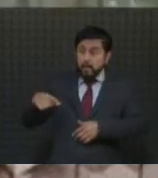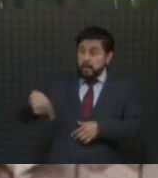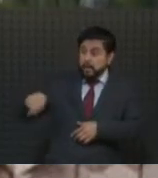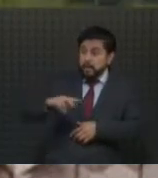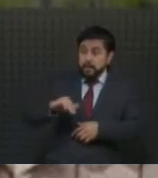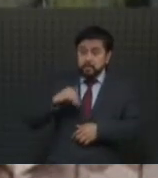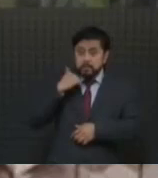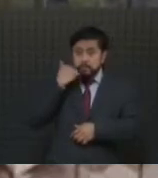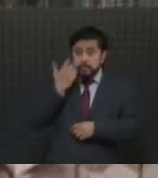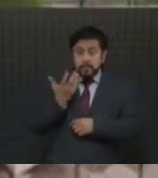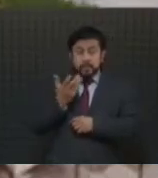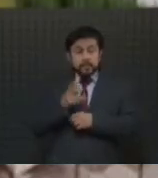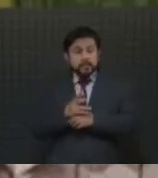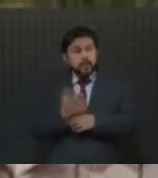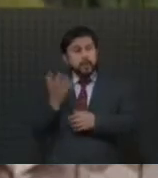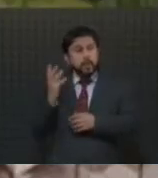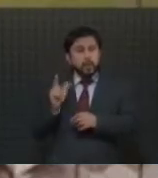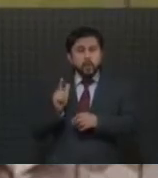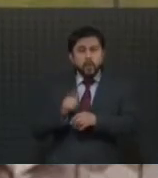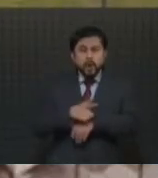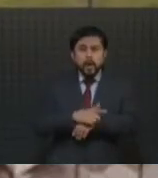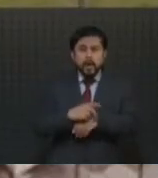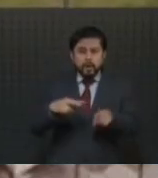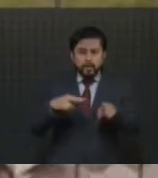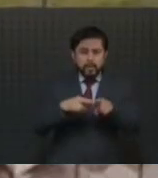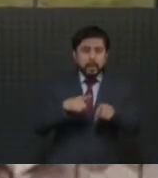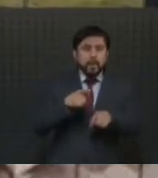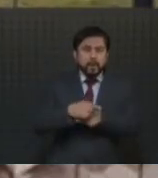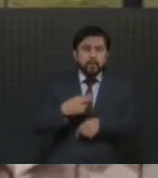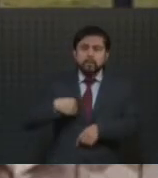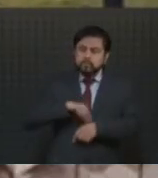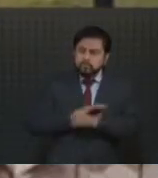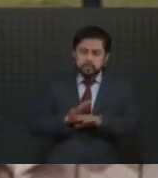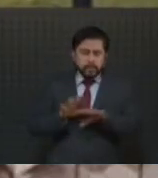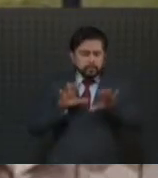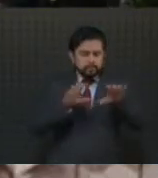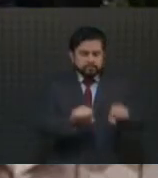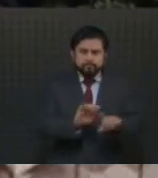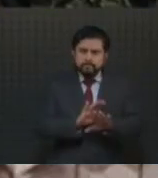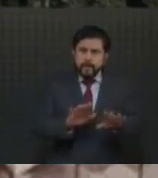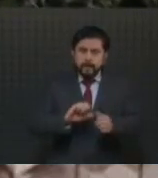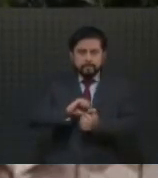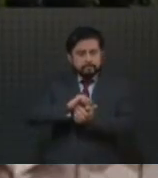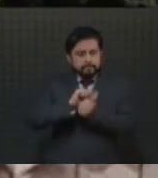es fundamental para recuperar el espacio público, particularmente en Coyoacán.